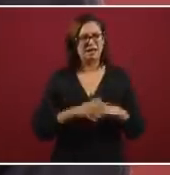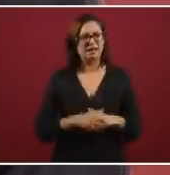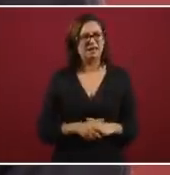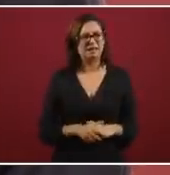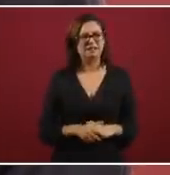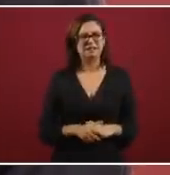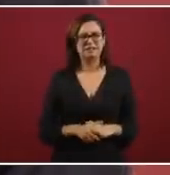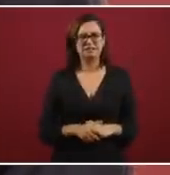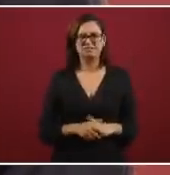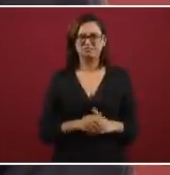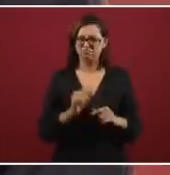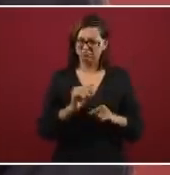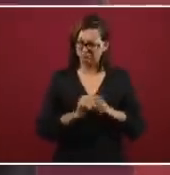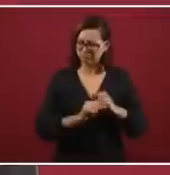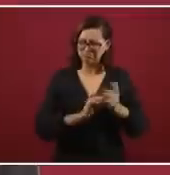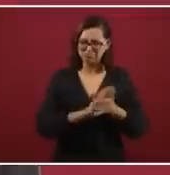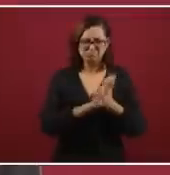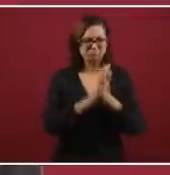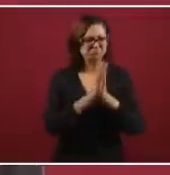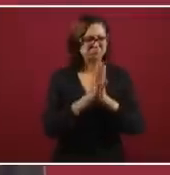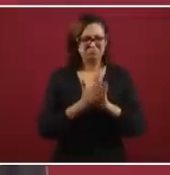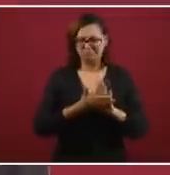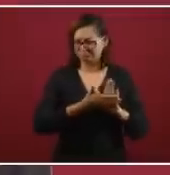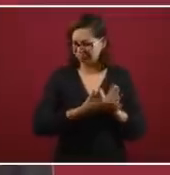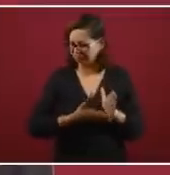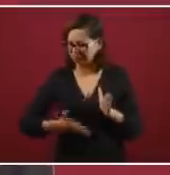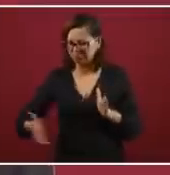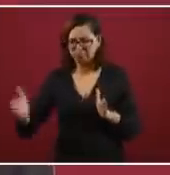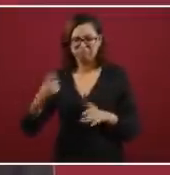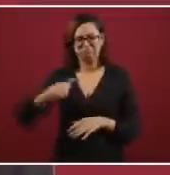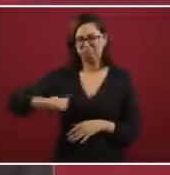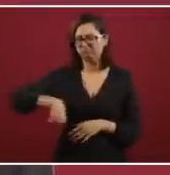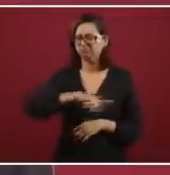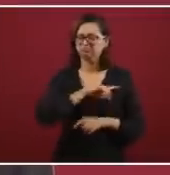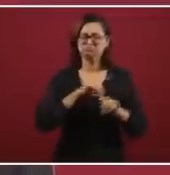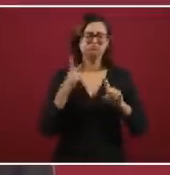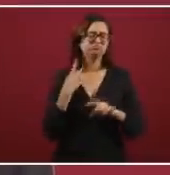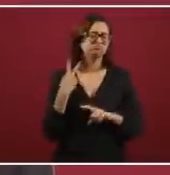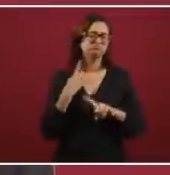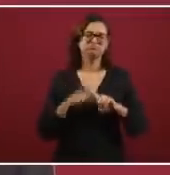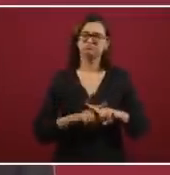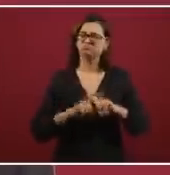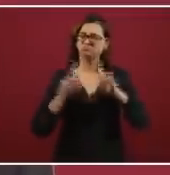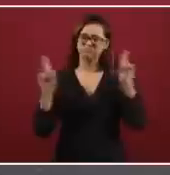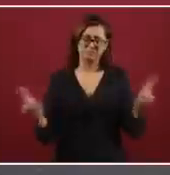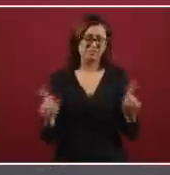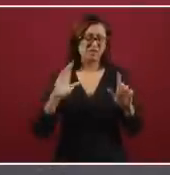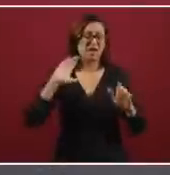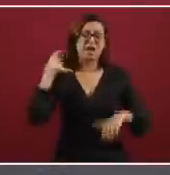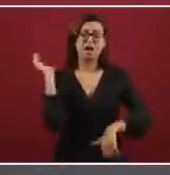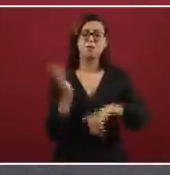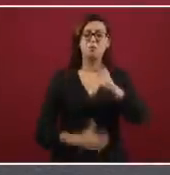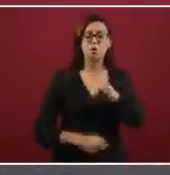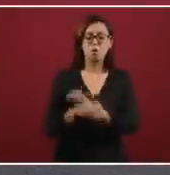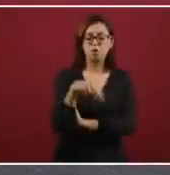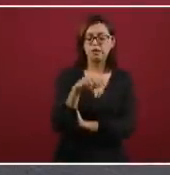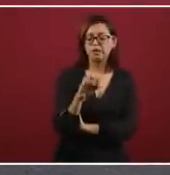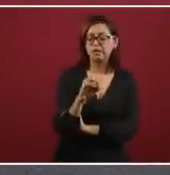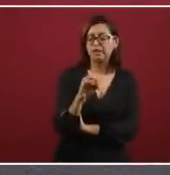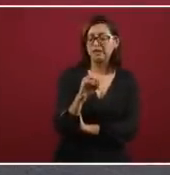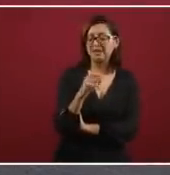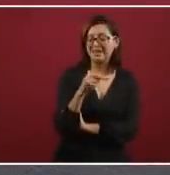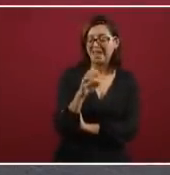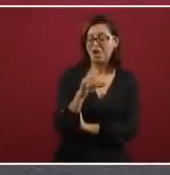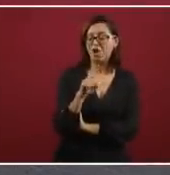de que nosotros no vamos a aplicar la misma política neoliberal. Ya estamos en